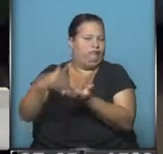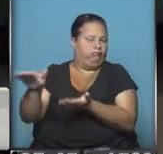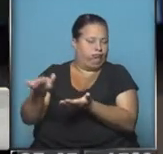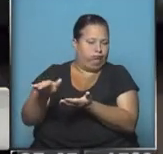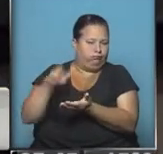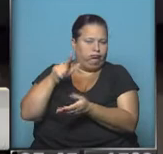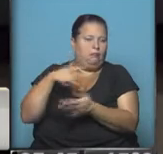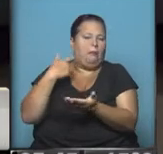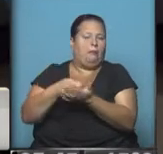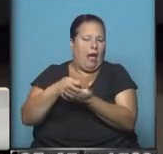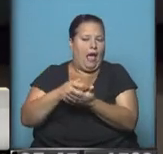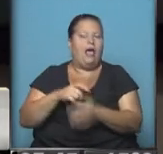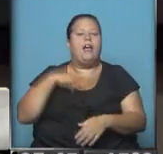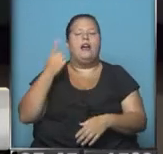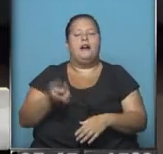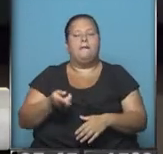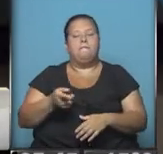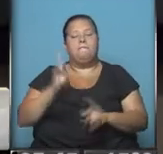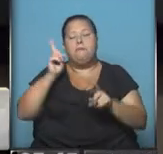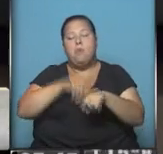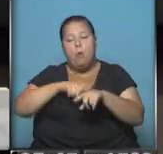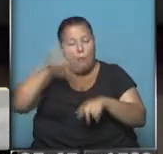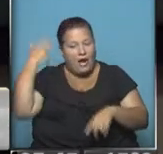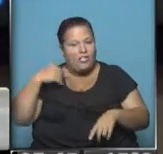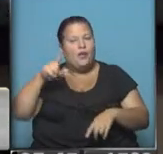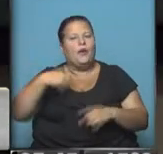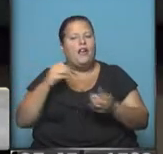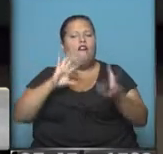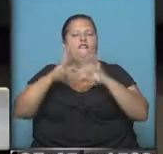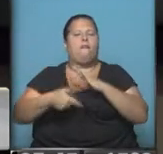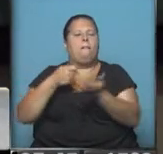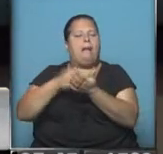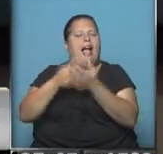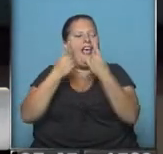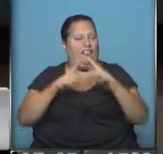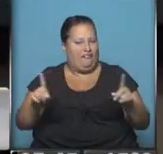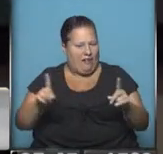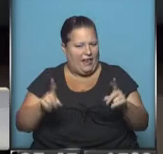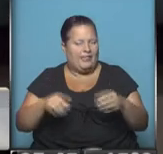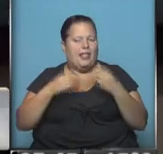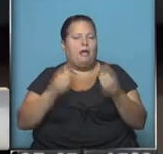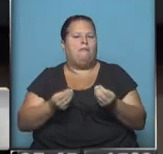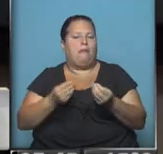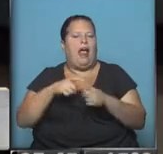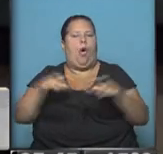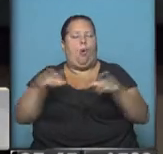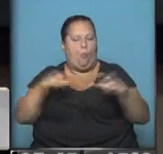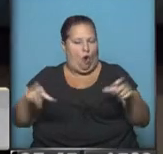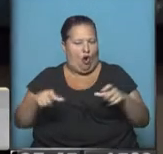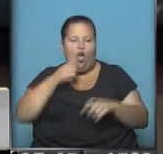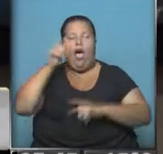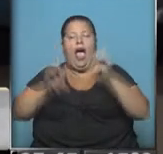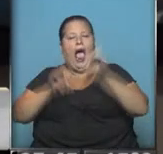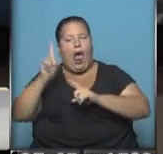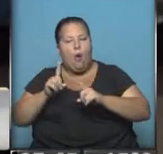esa posibilidad de pago y en aquel momento lo que generó es un mecanismo de pago diferente para los bonistas es decir aquellos